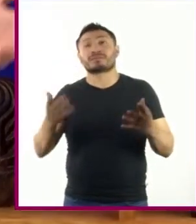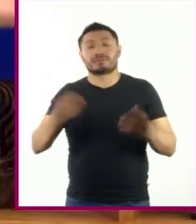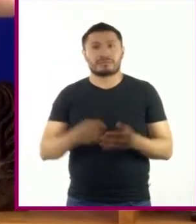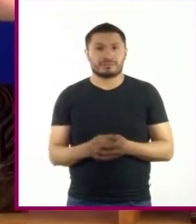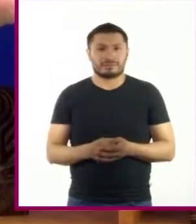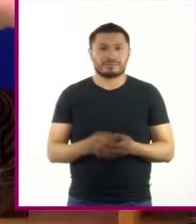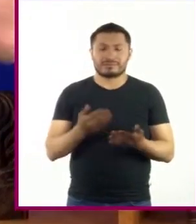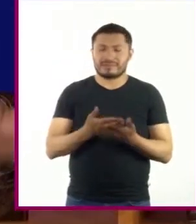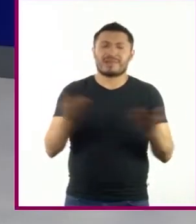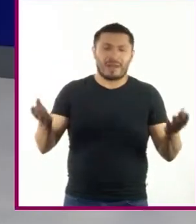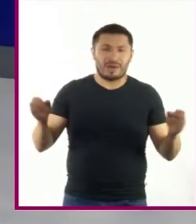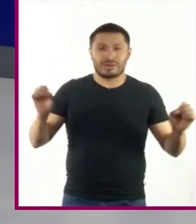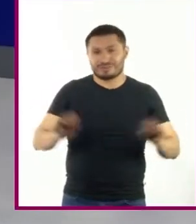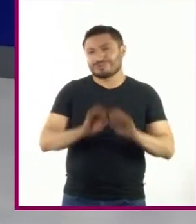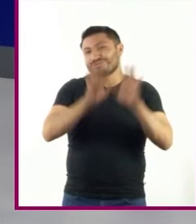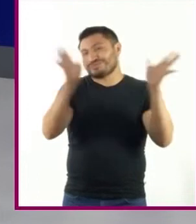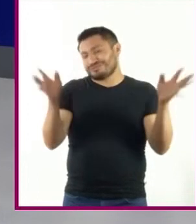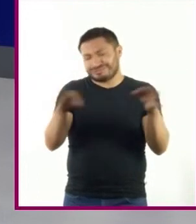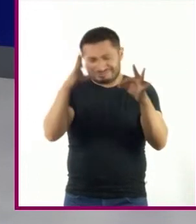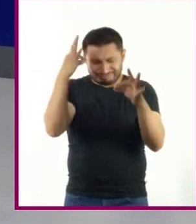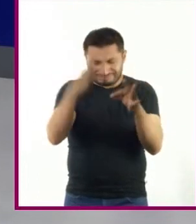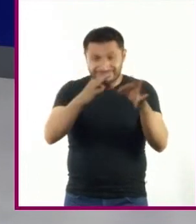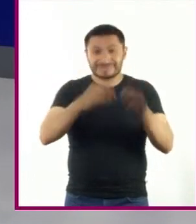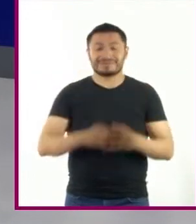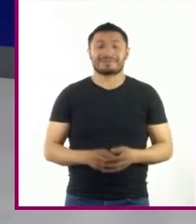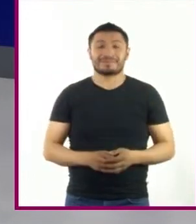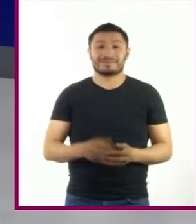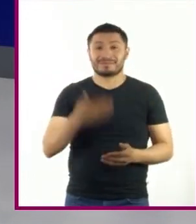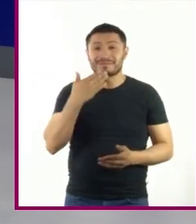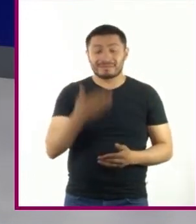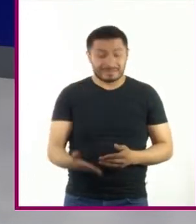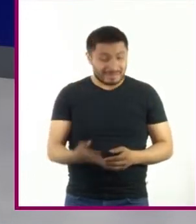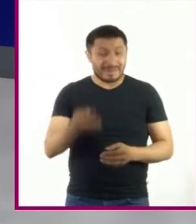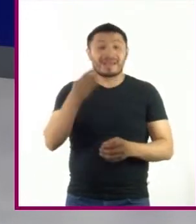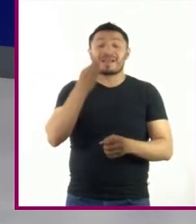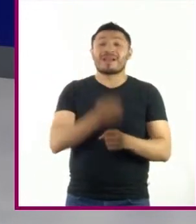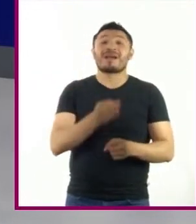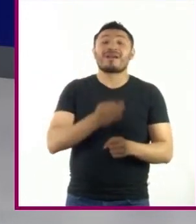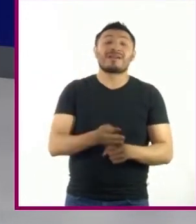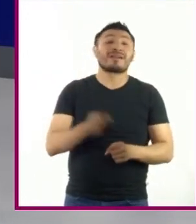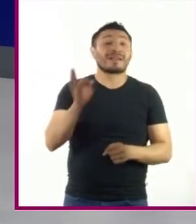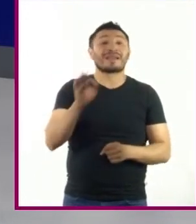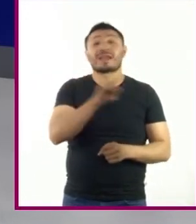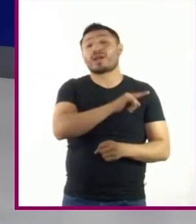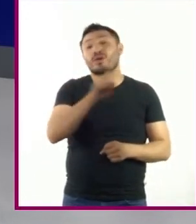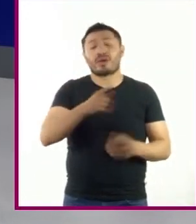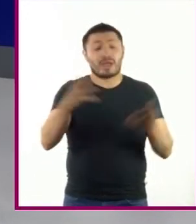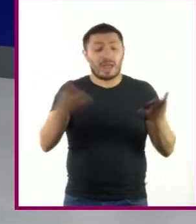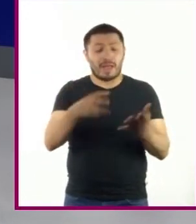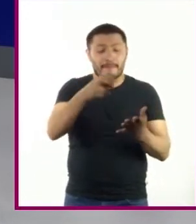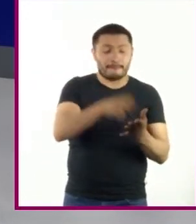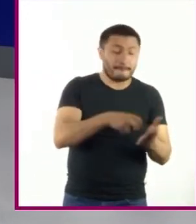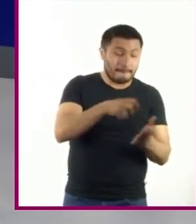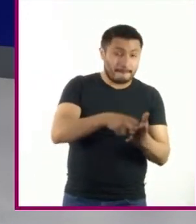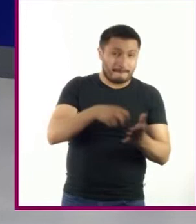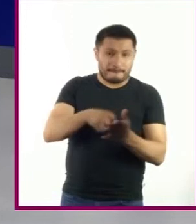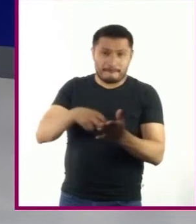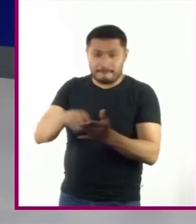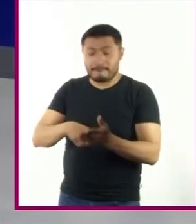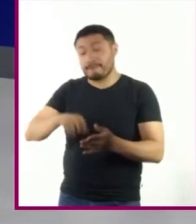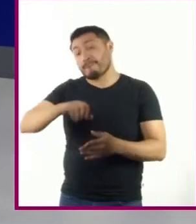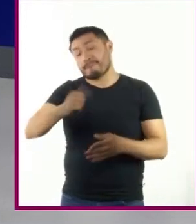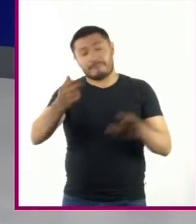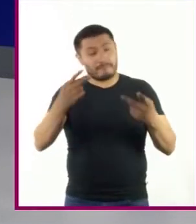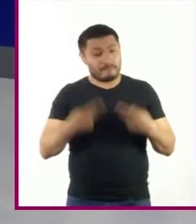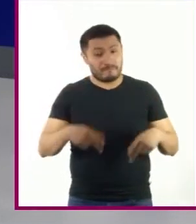claro y preciso. Muy bien, con lo que hemos visto seguramente podrán realizar correcciones de textos de otras